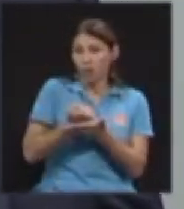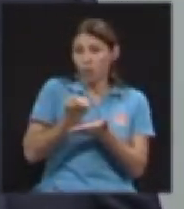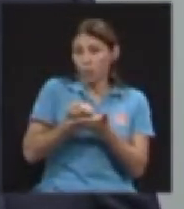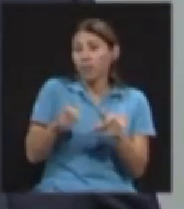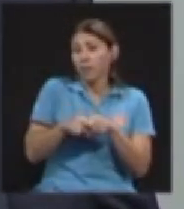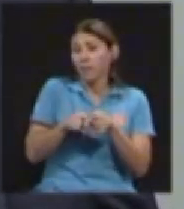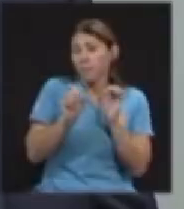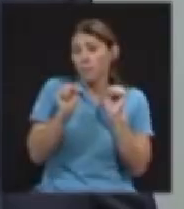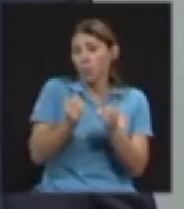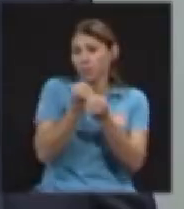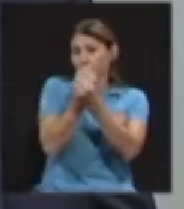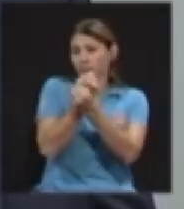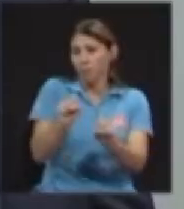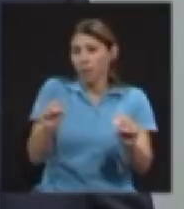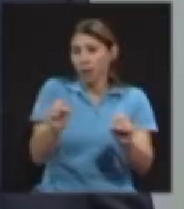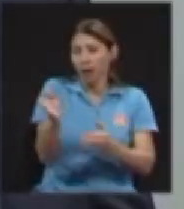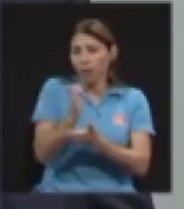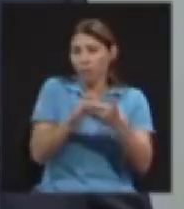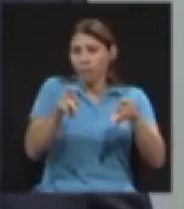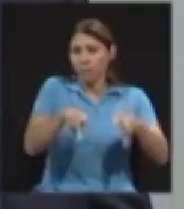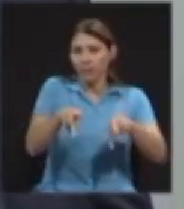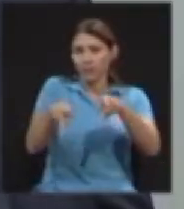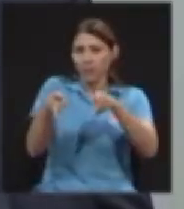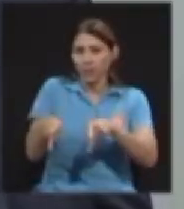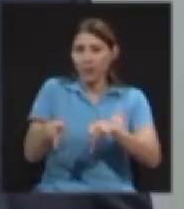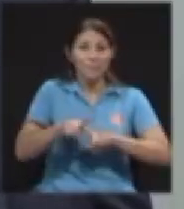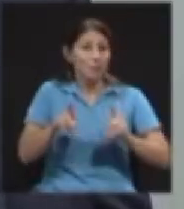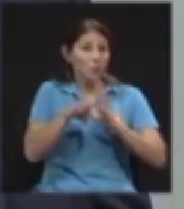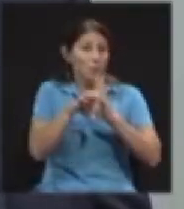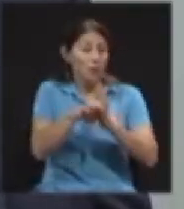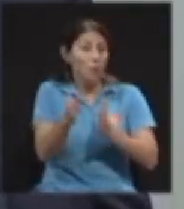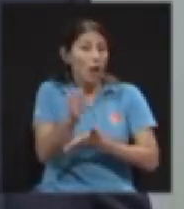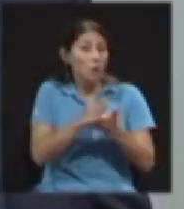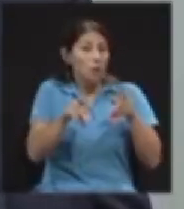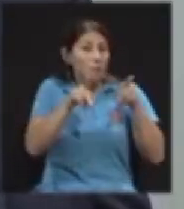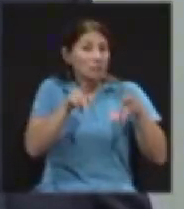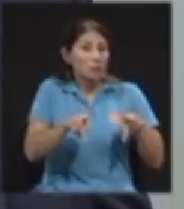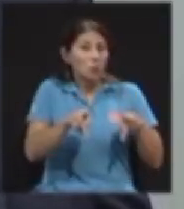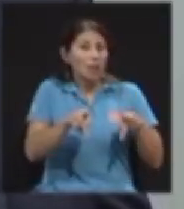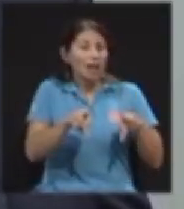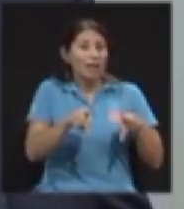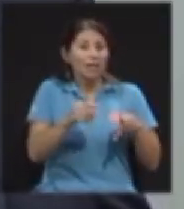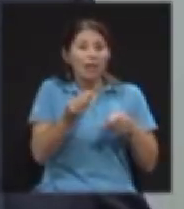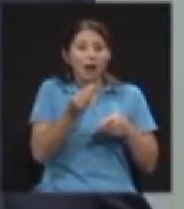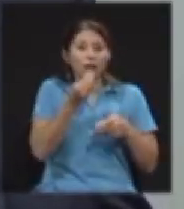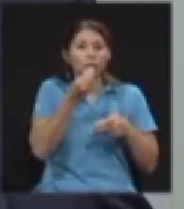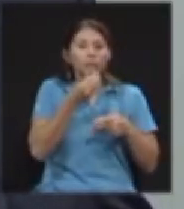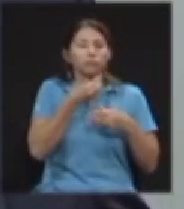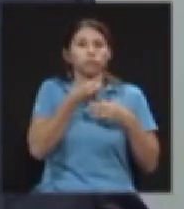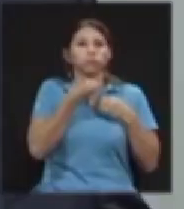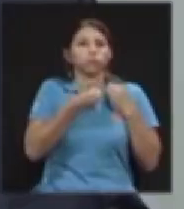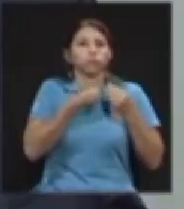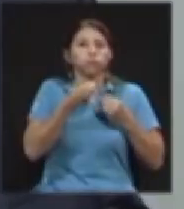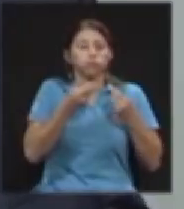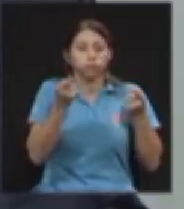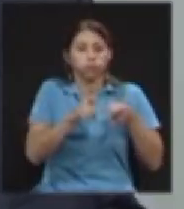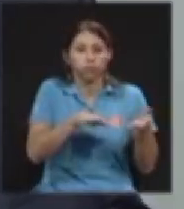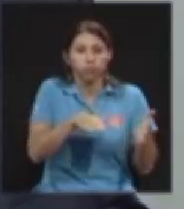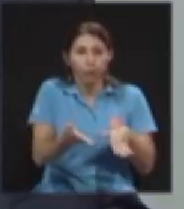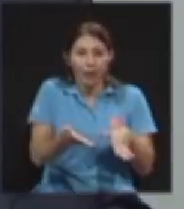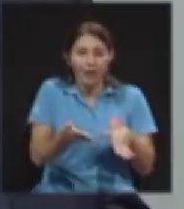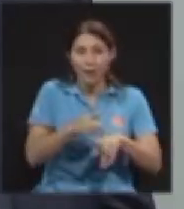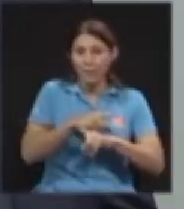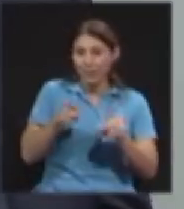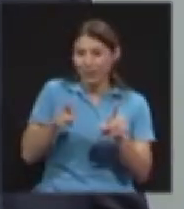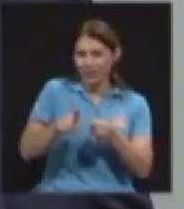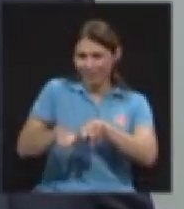de la muerte. Lo que pasa es que, a diferencia de una persona que muere atragantado en un momento instantáneo, la falencia en el conocimiento de